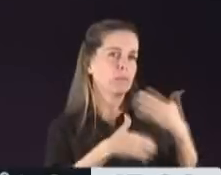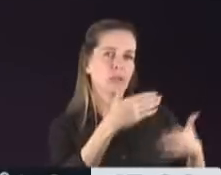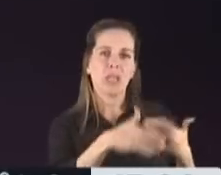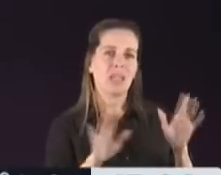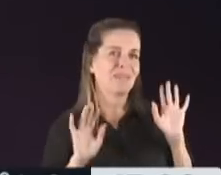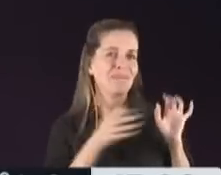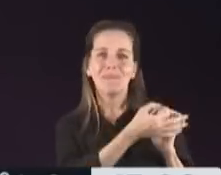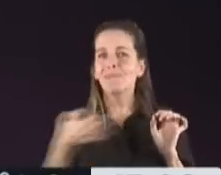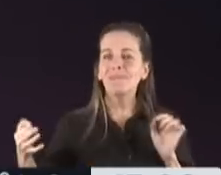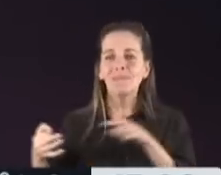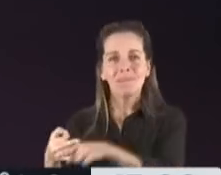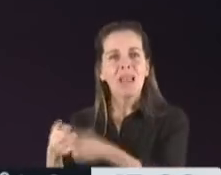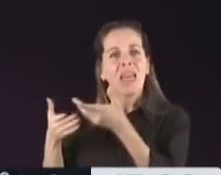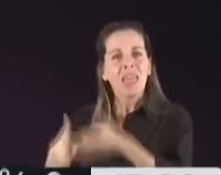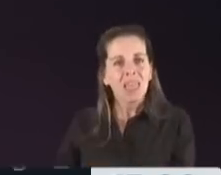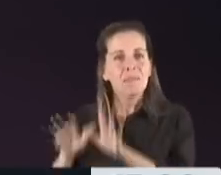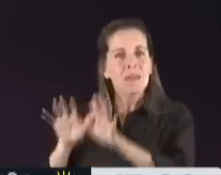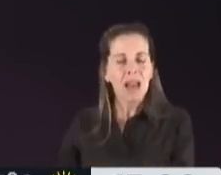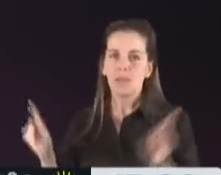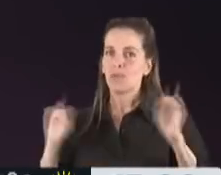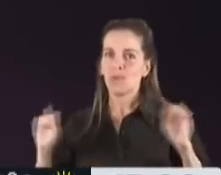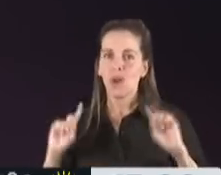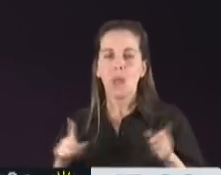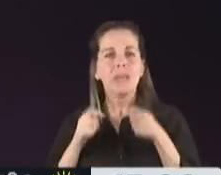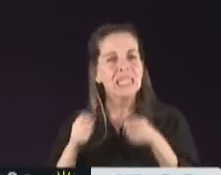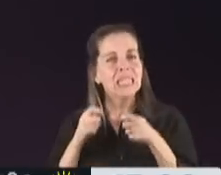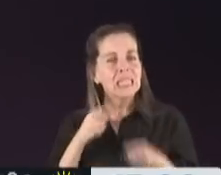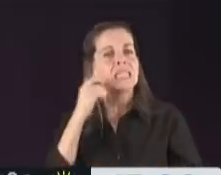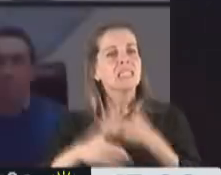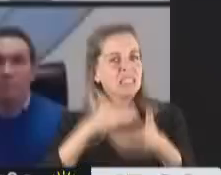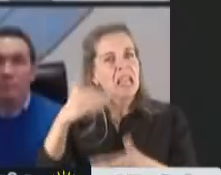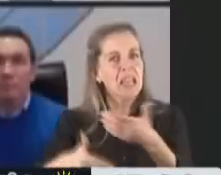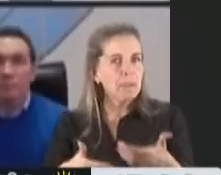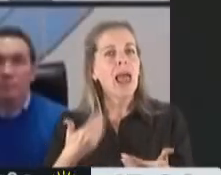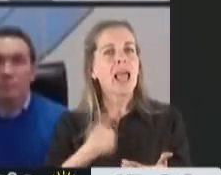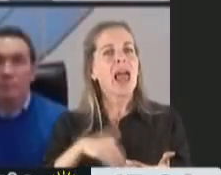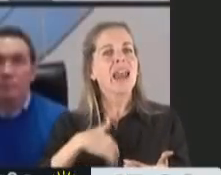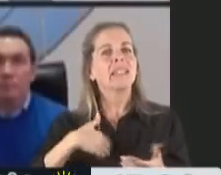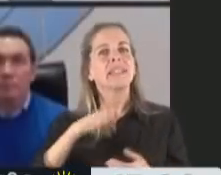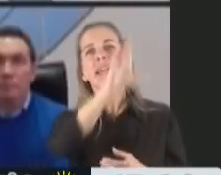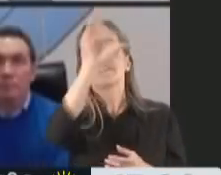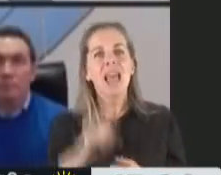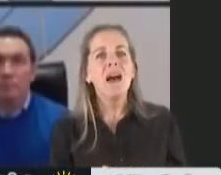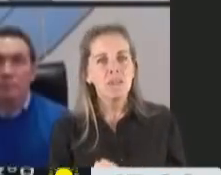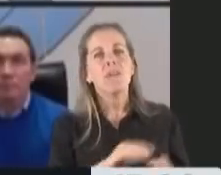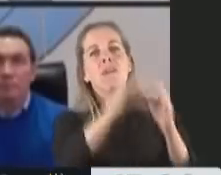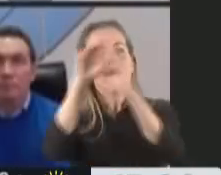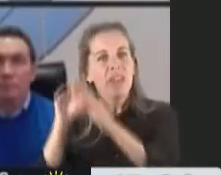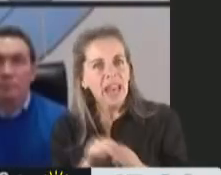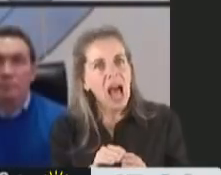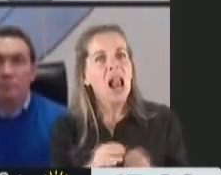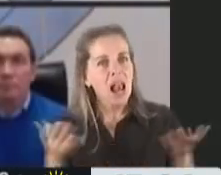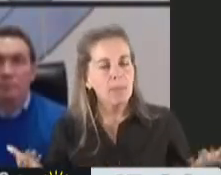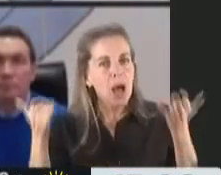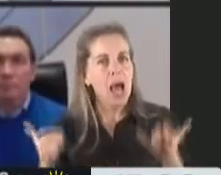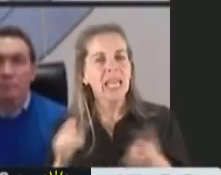Gaby. Hay que seguir insistiendo para hacer más federal la Argentina y para darle más posibilidades a esos